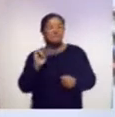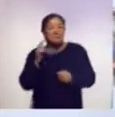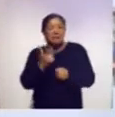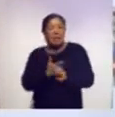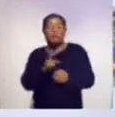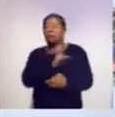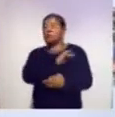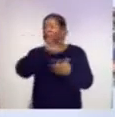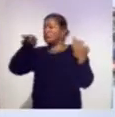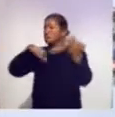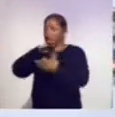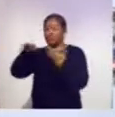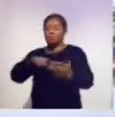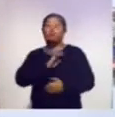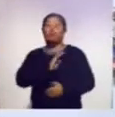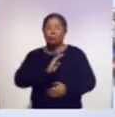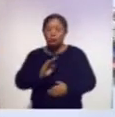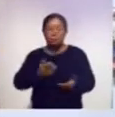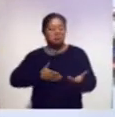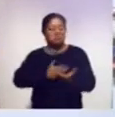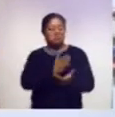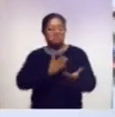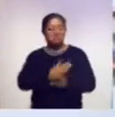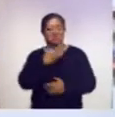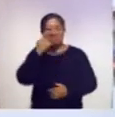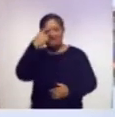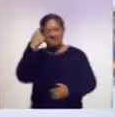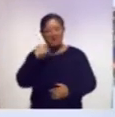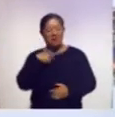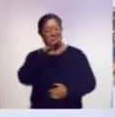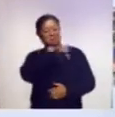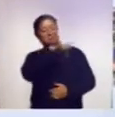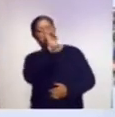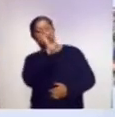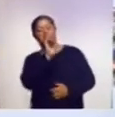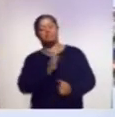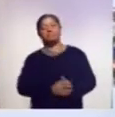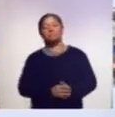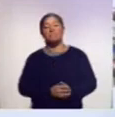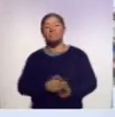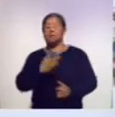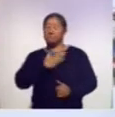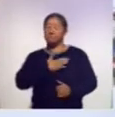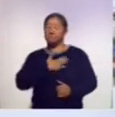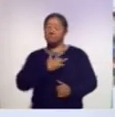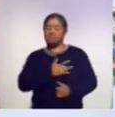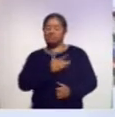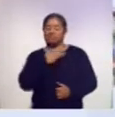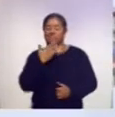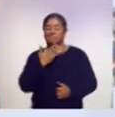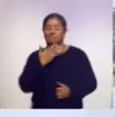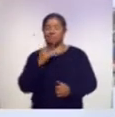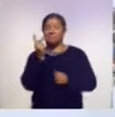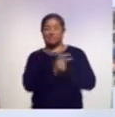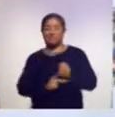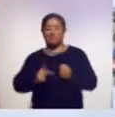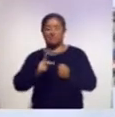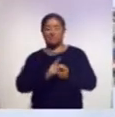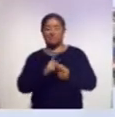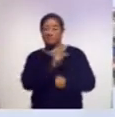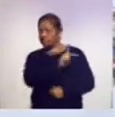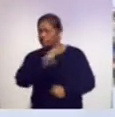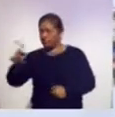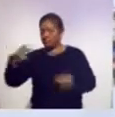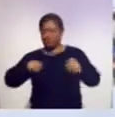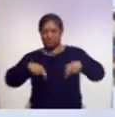prácticamente todos podemos tener acceso. Es un privilegio que el país, representado a través de ustedes, esté hoy